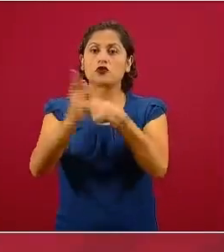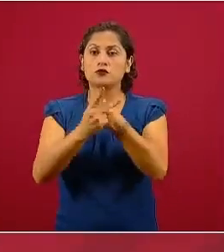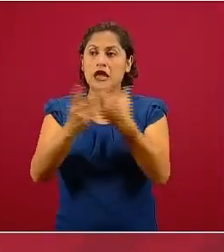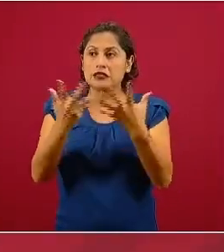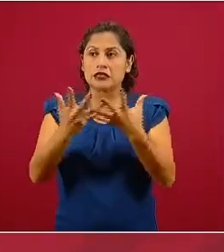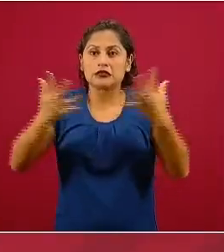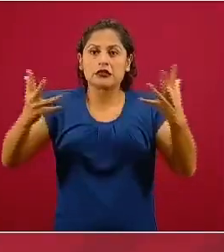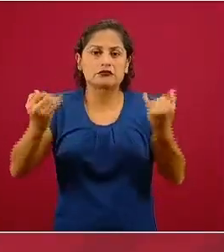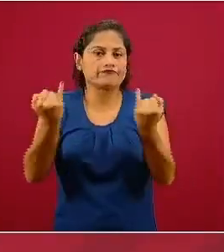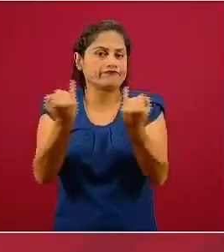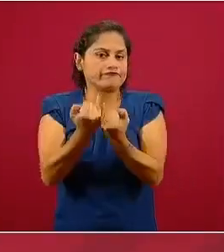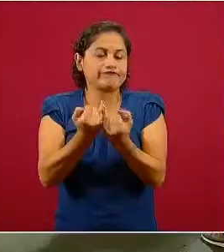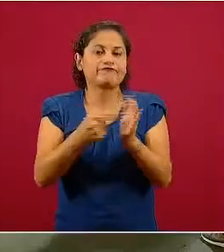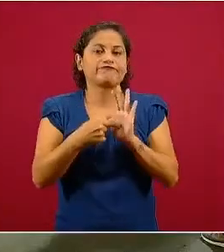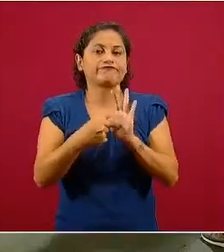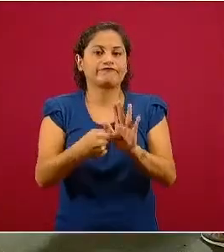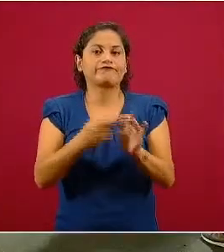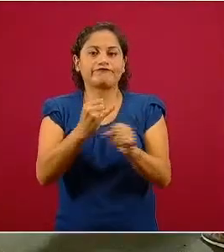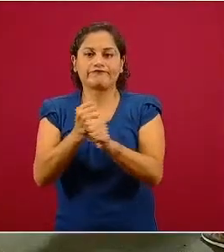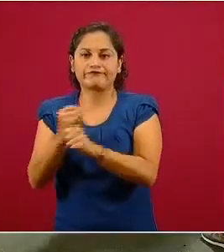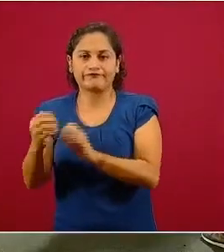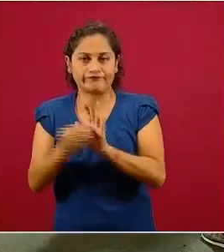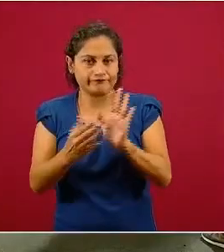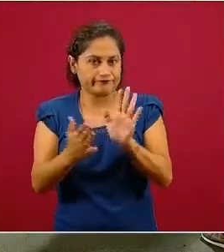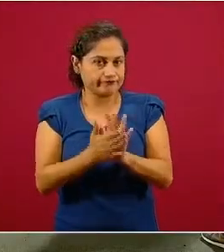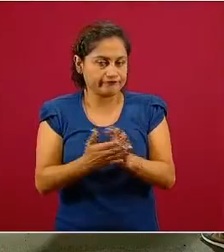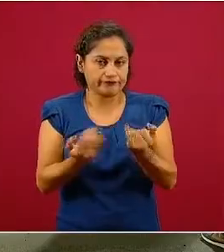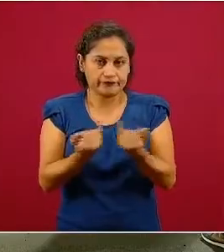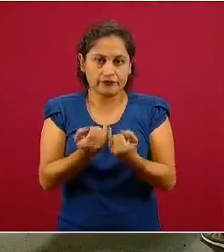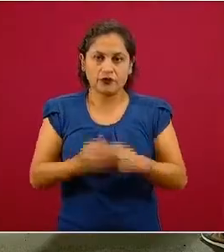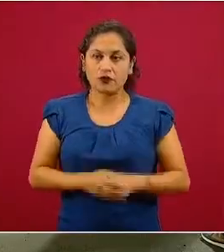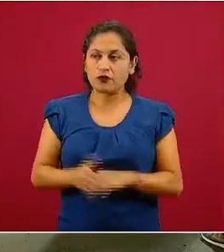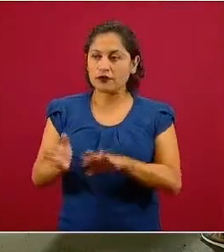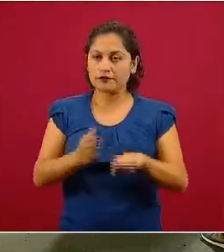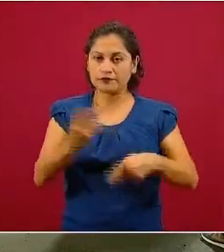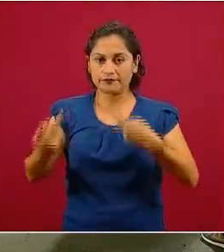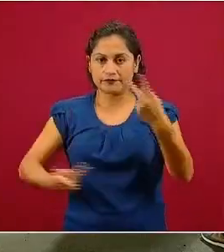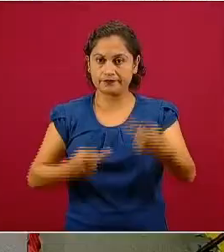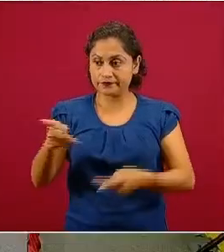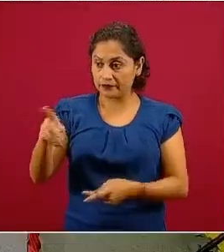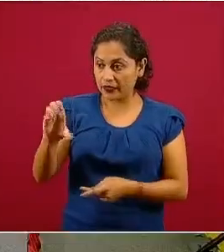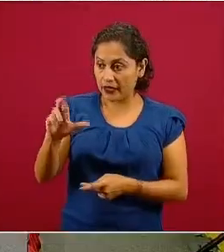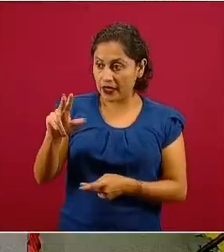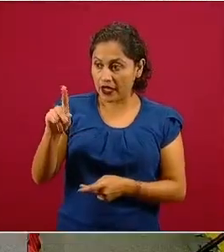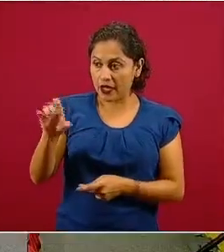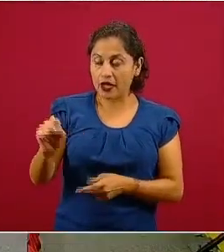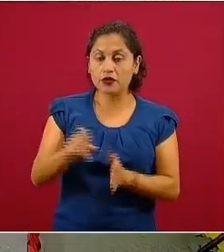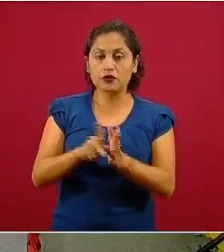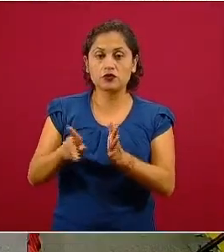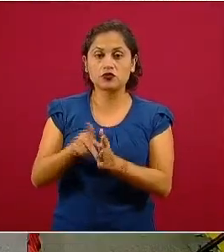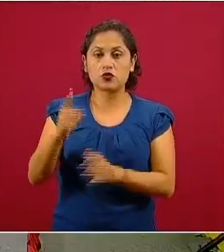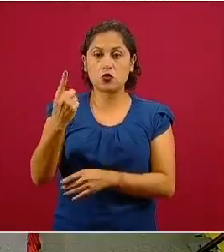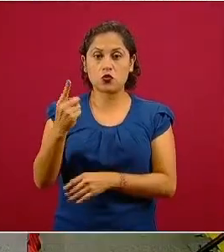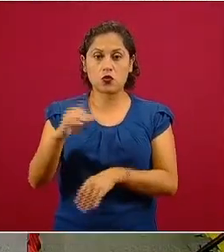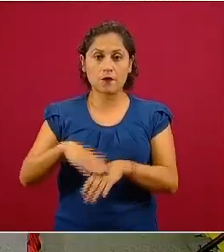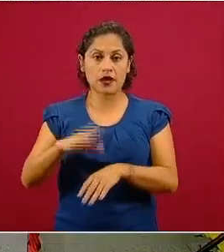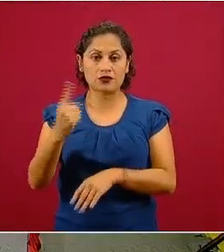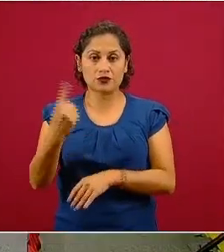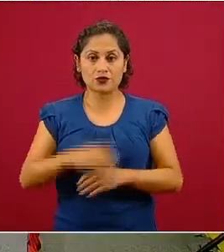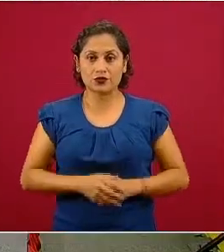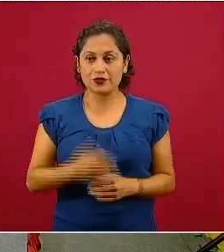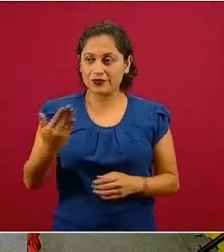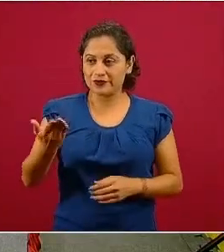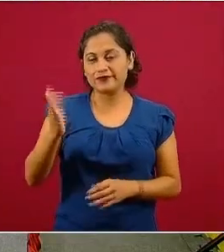extensos. Vamos a abrir a preguntas. Carlos, por favor, de 1 más 1. Ya se la debía de 3